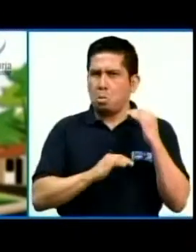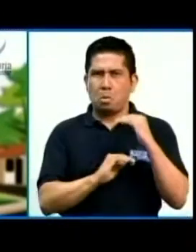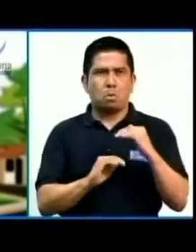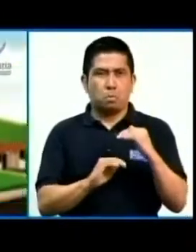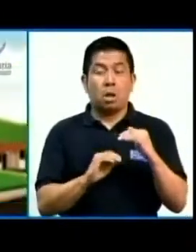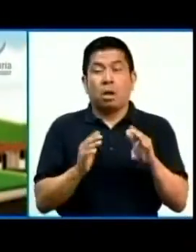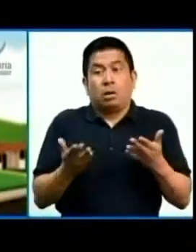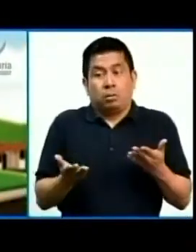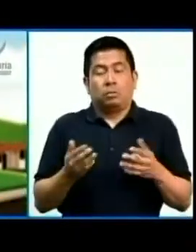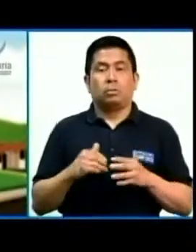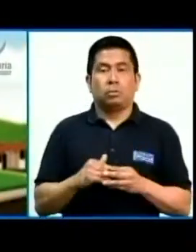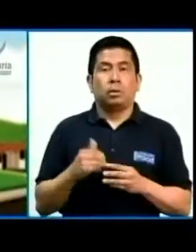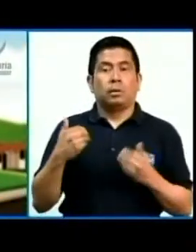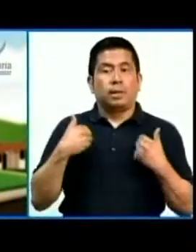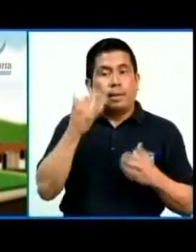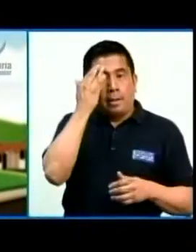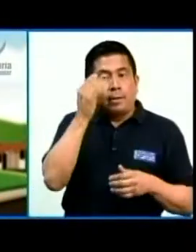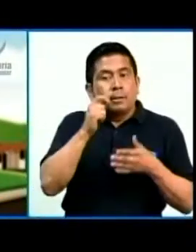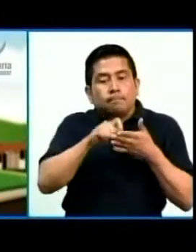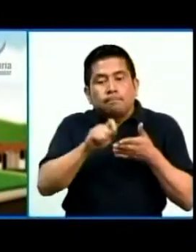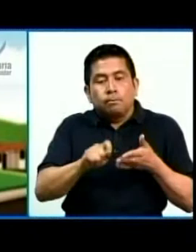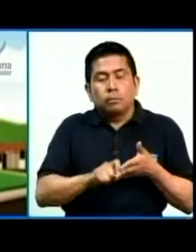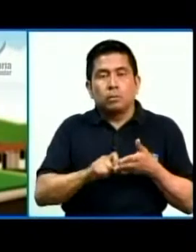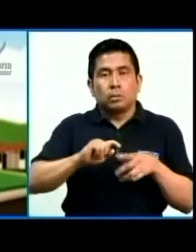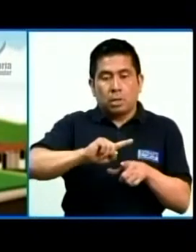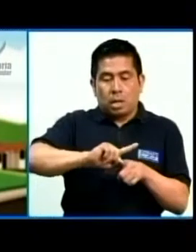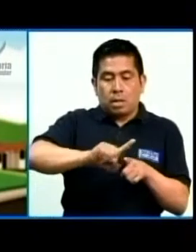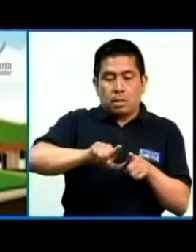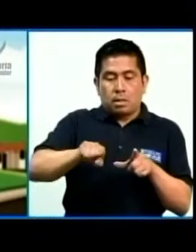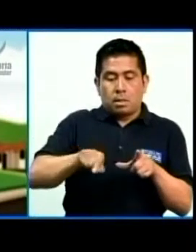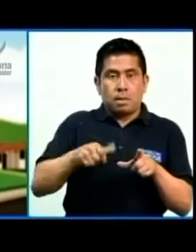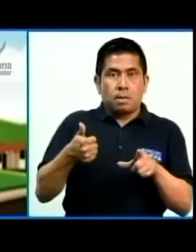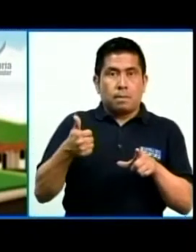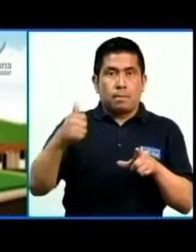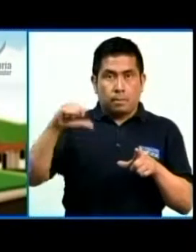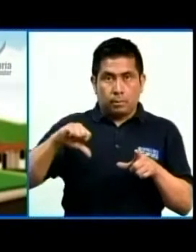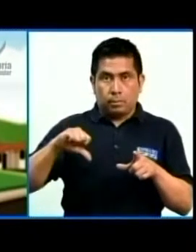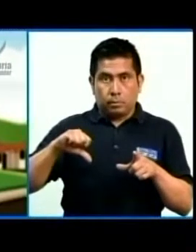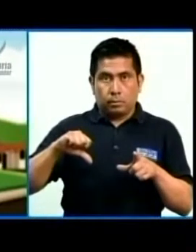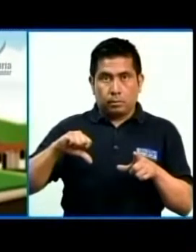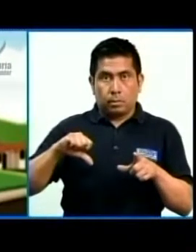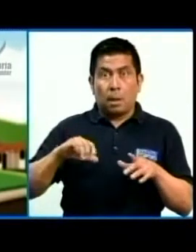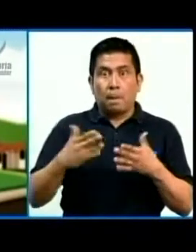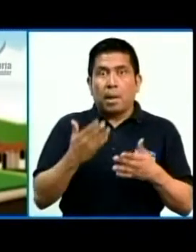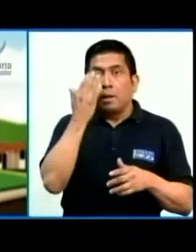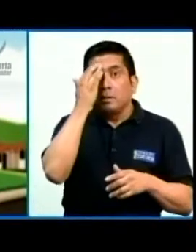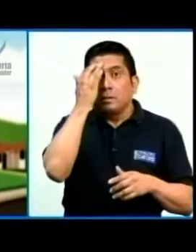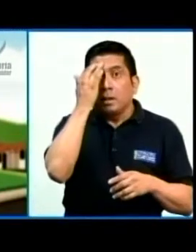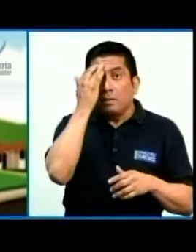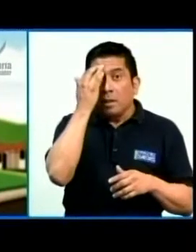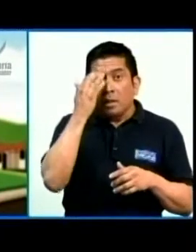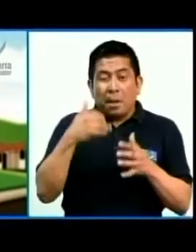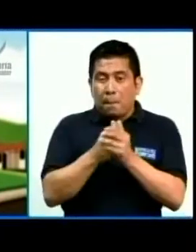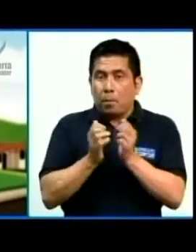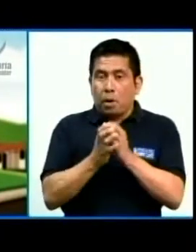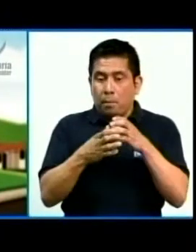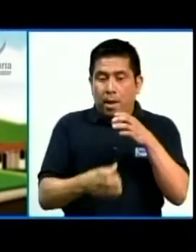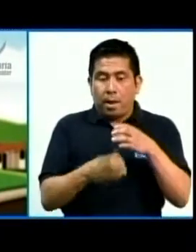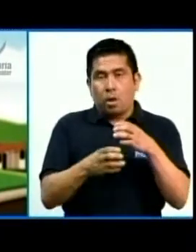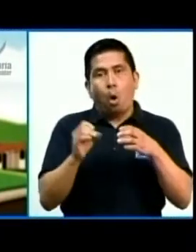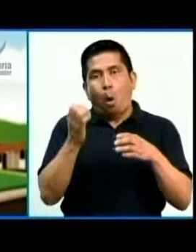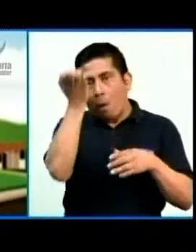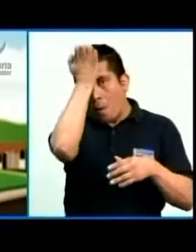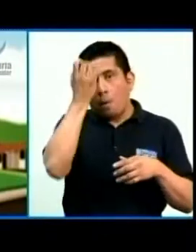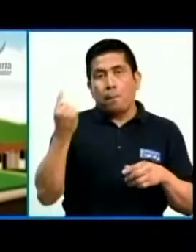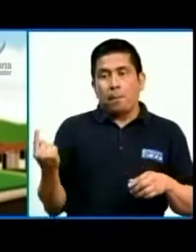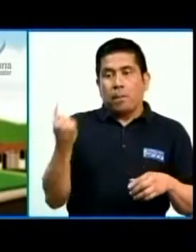de siempre. Bueno, entonces tienes que verificar si la lectura de tu medidor es correcta para descartar fallos en el